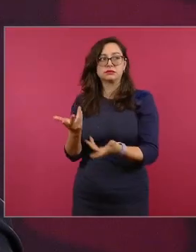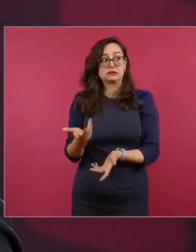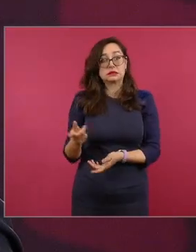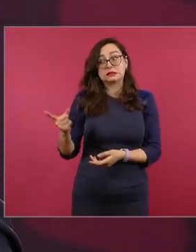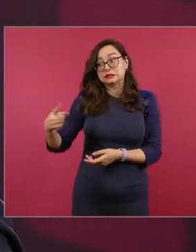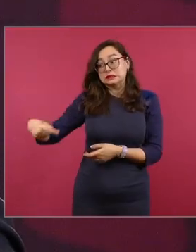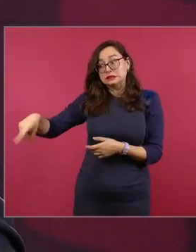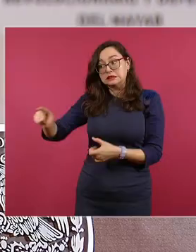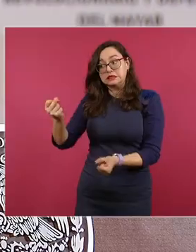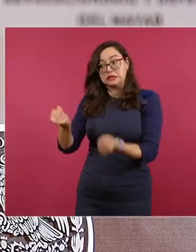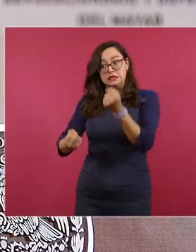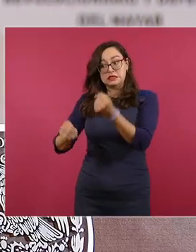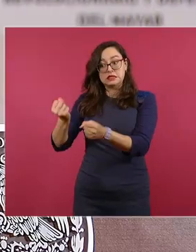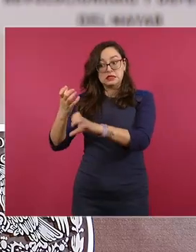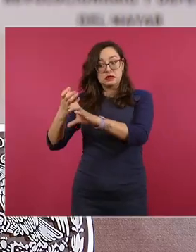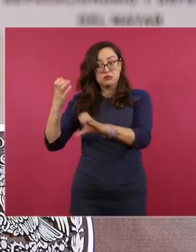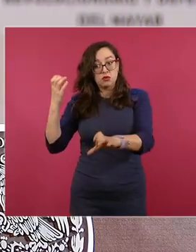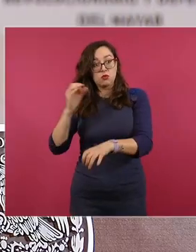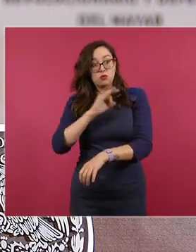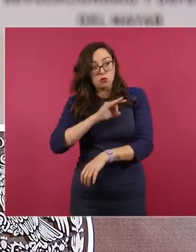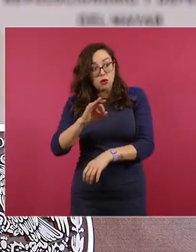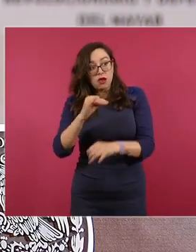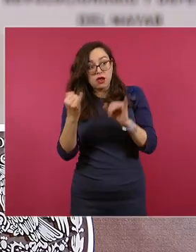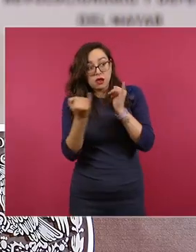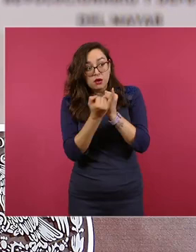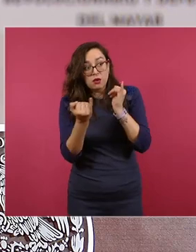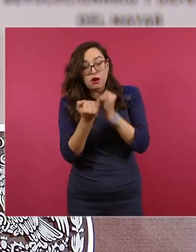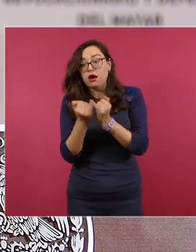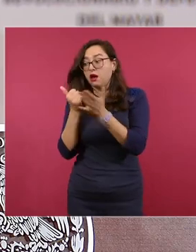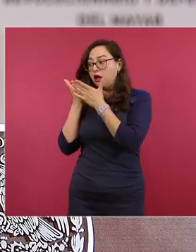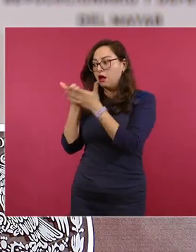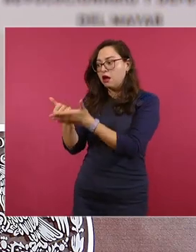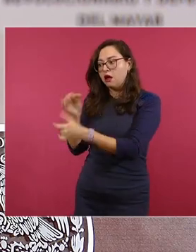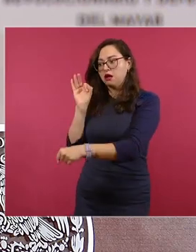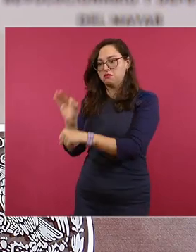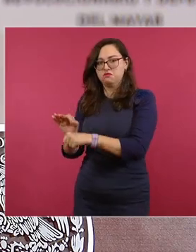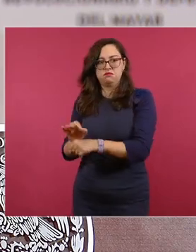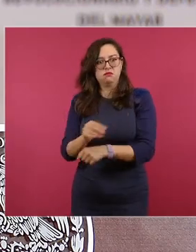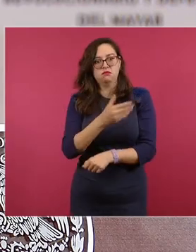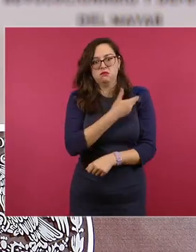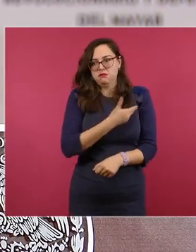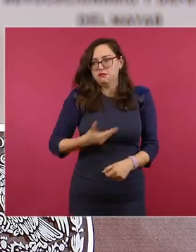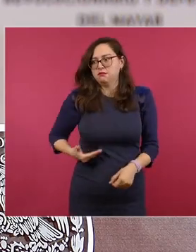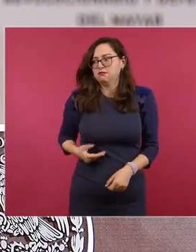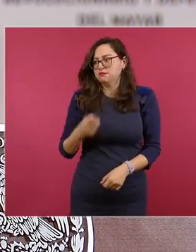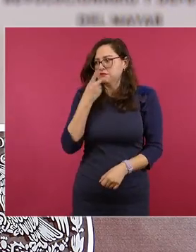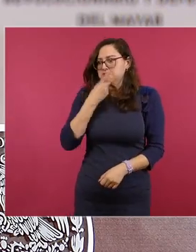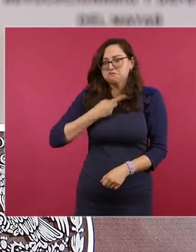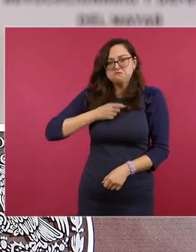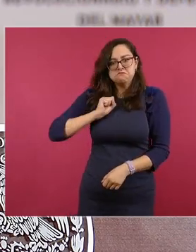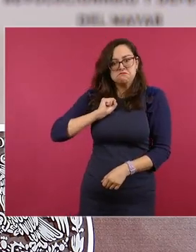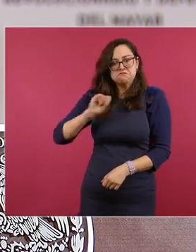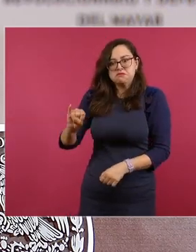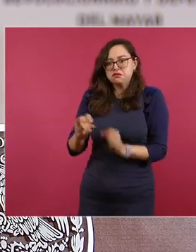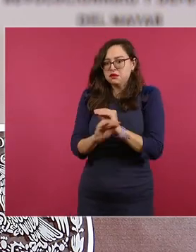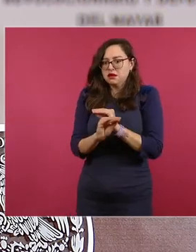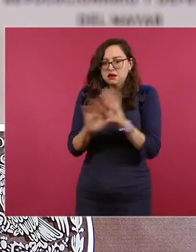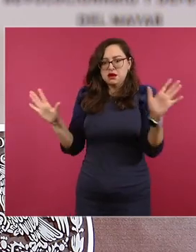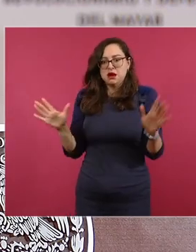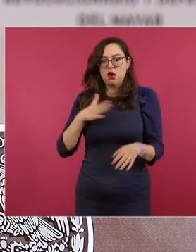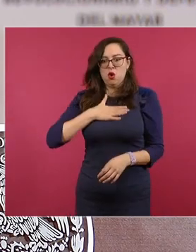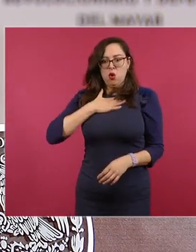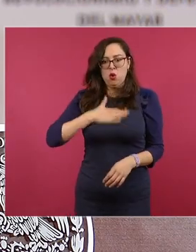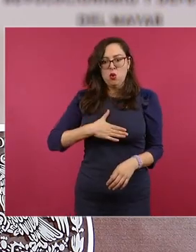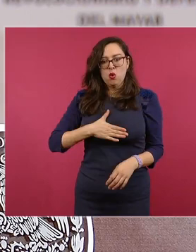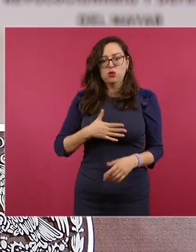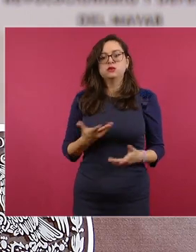federal. Entonces el presidente me dijo que sí, que por supuesto que era una cuestión de justicia. Entonces, entre el gobierno de